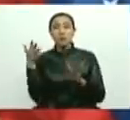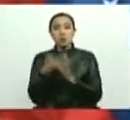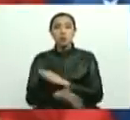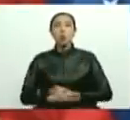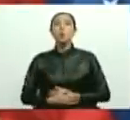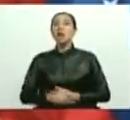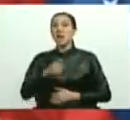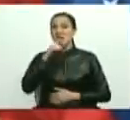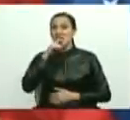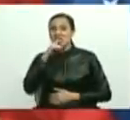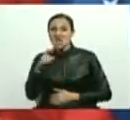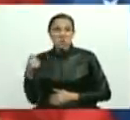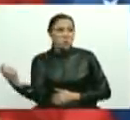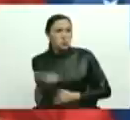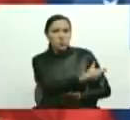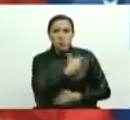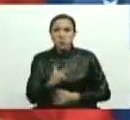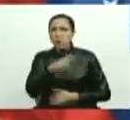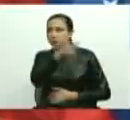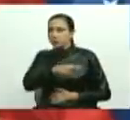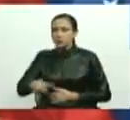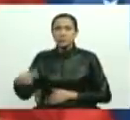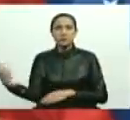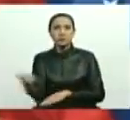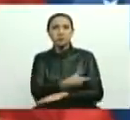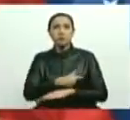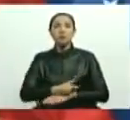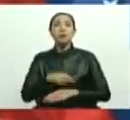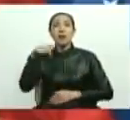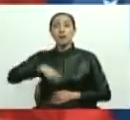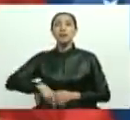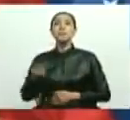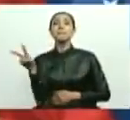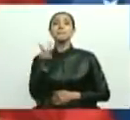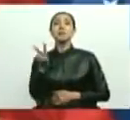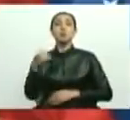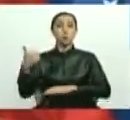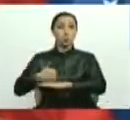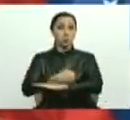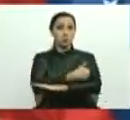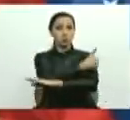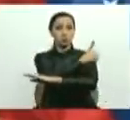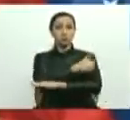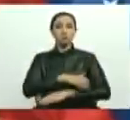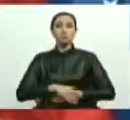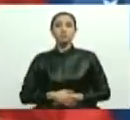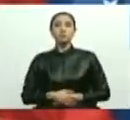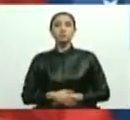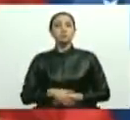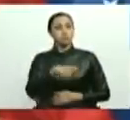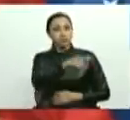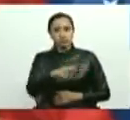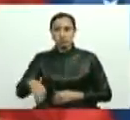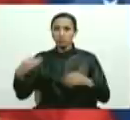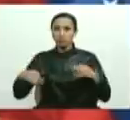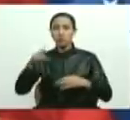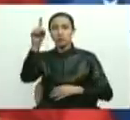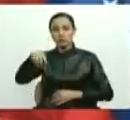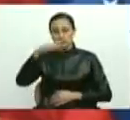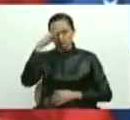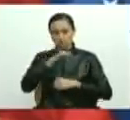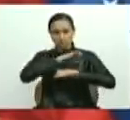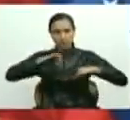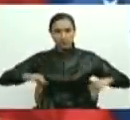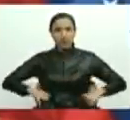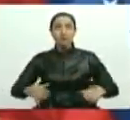odio contra las máximas autoridades del país, tanto civiles como militares, y